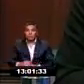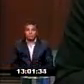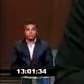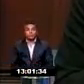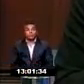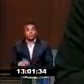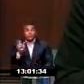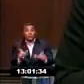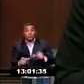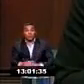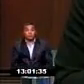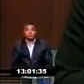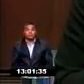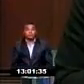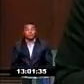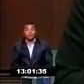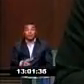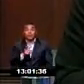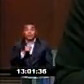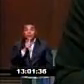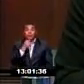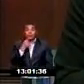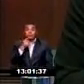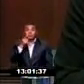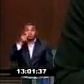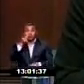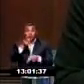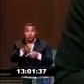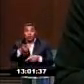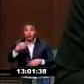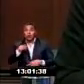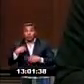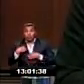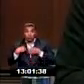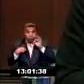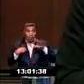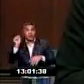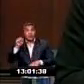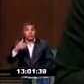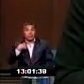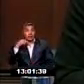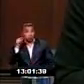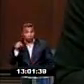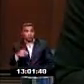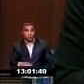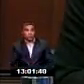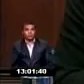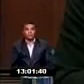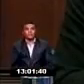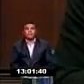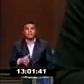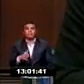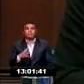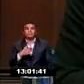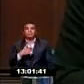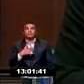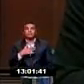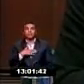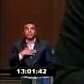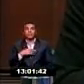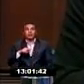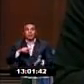Las personas que han sido diagnosticadas, confirmadas como positivo para coronavirus, se han encontrado, es